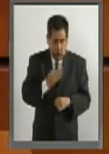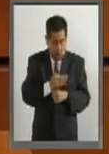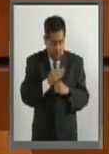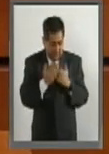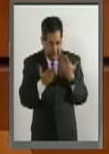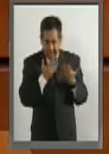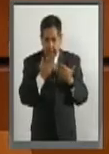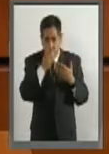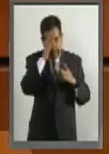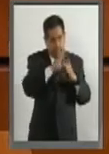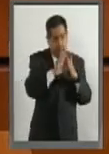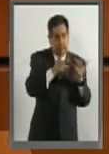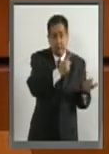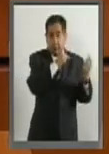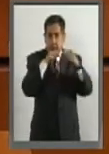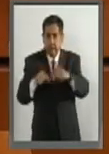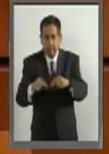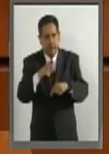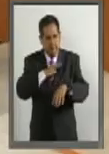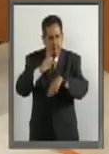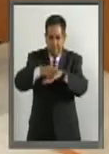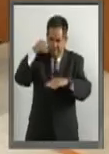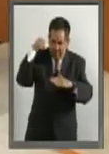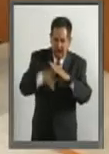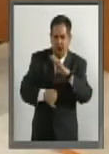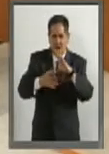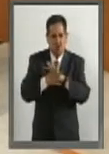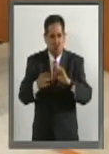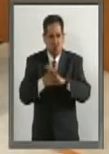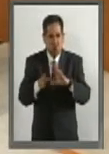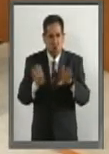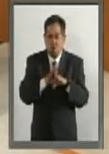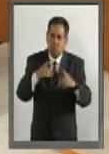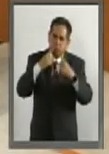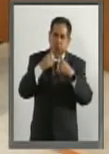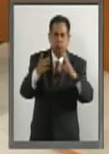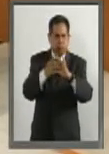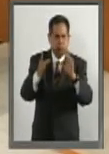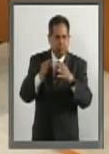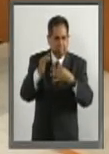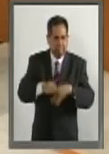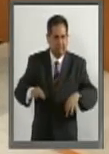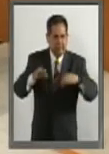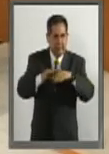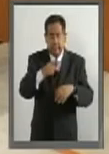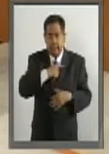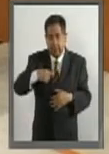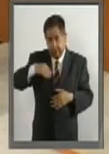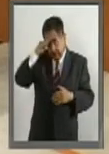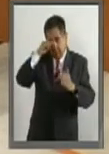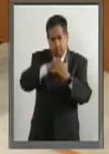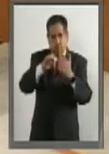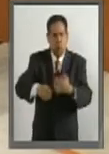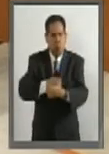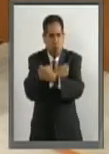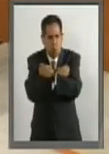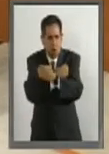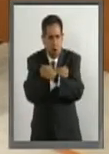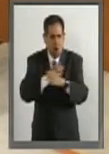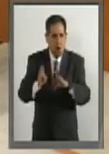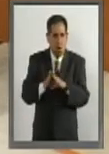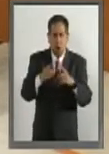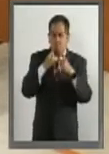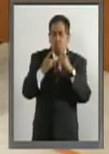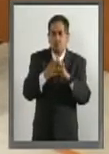población migrante debe ir más allá de un pronunciamiento. Debemos pensar ámbitos como la educación a la luz de